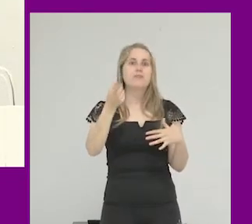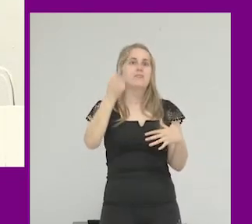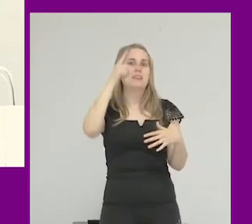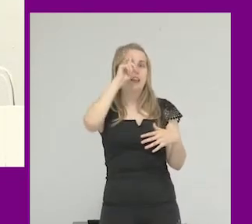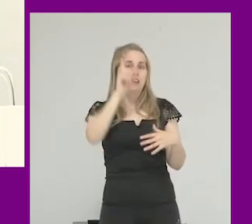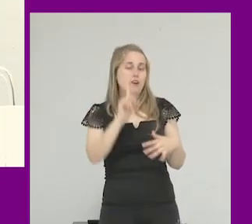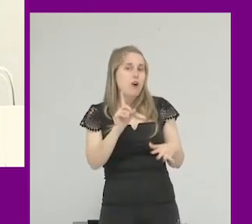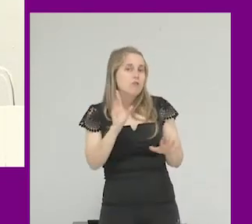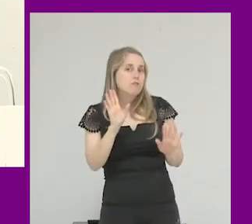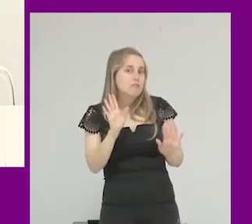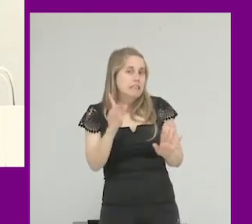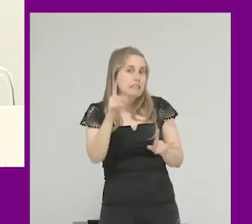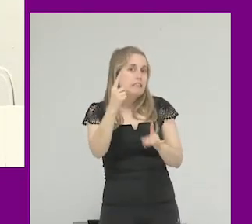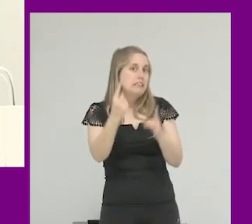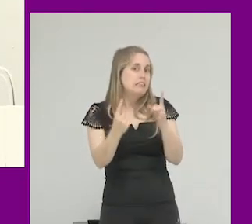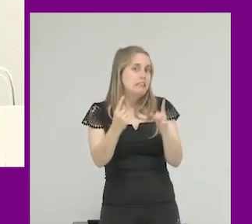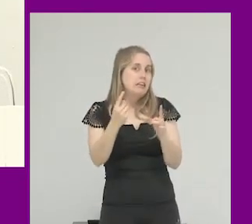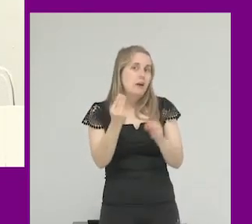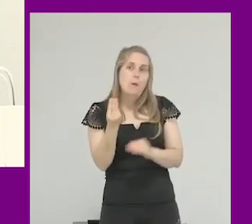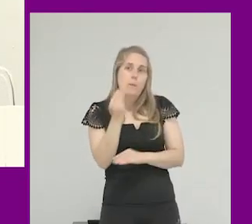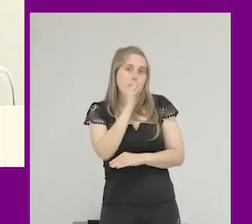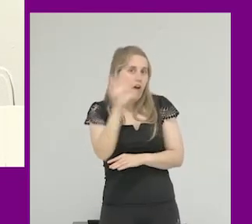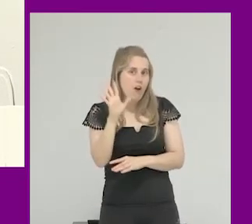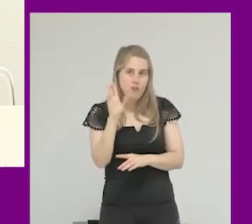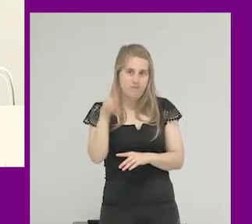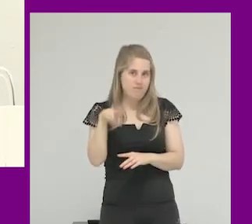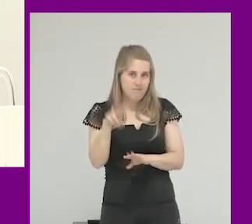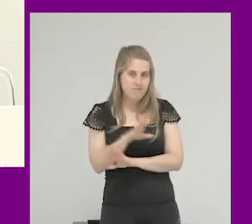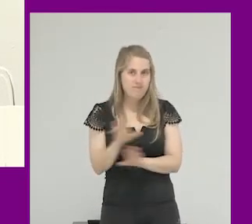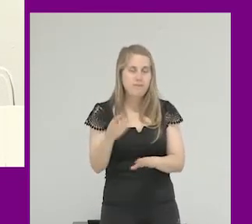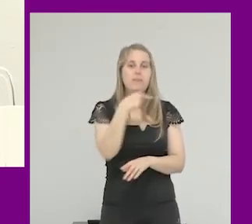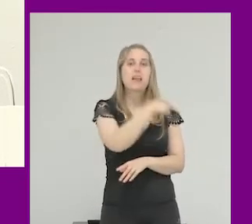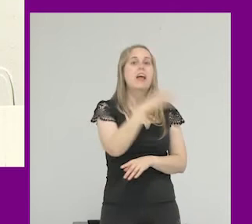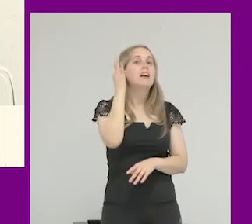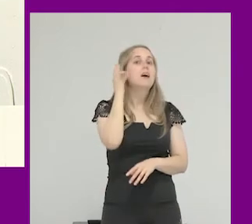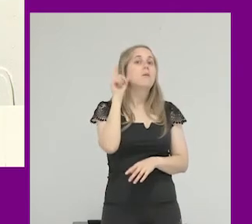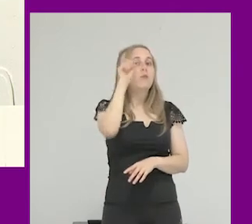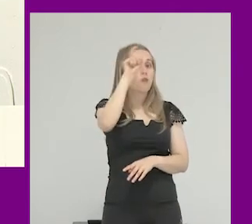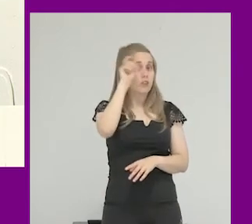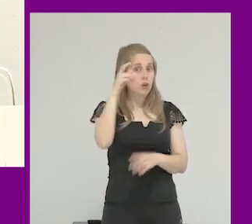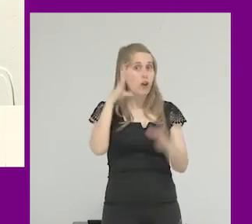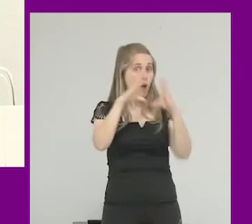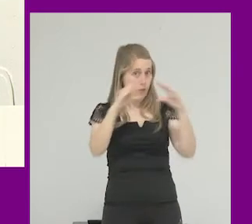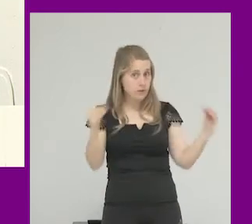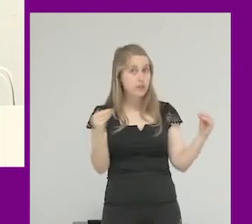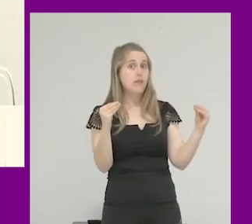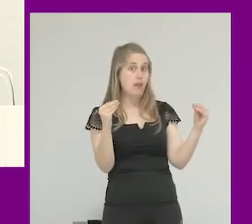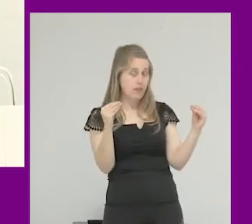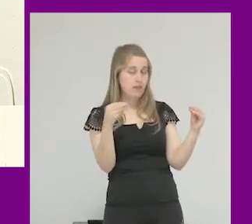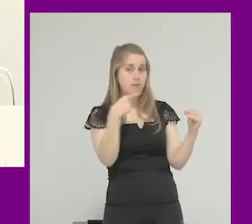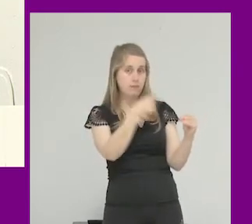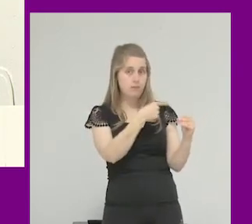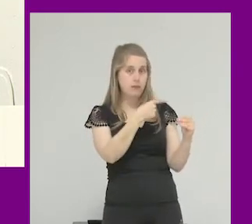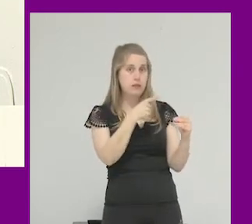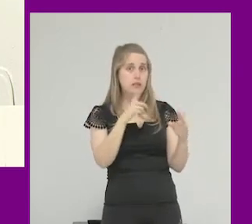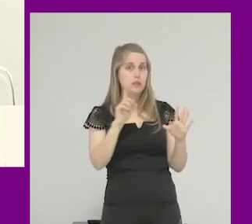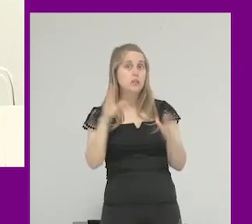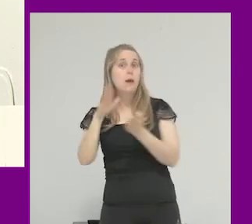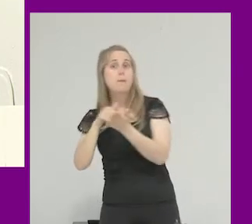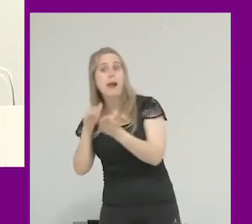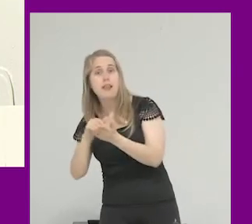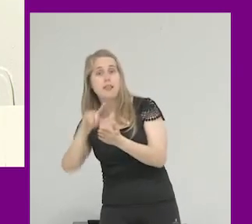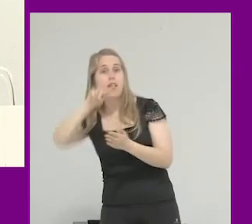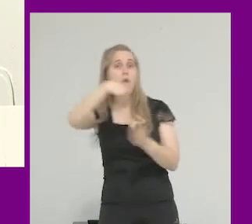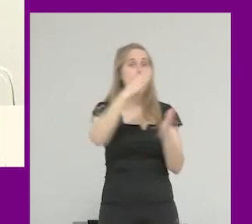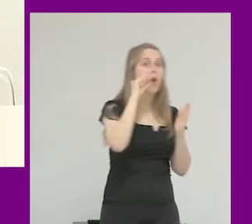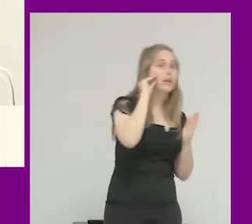habrá muchas mejores. Ella es profesora en la universidad, no sé si primero de Valencia y luego de